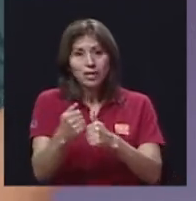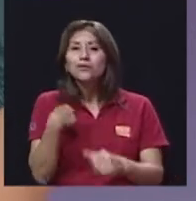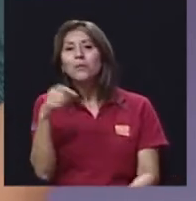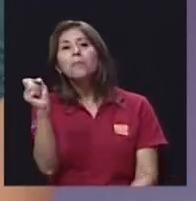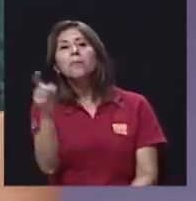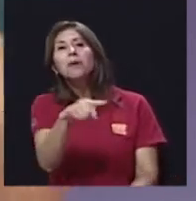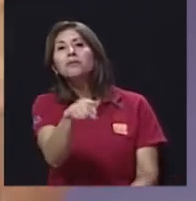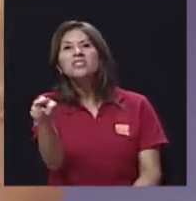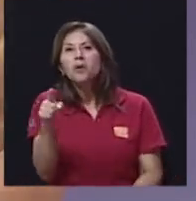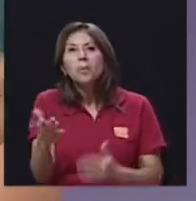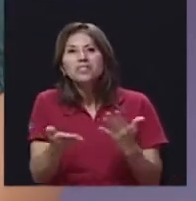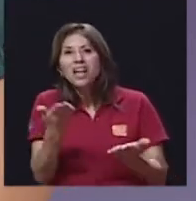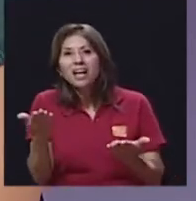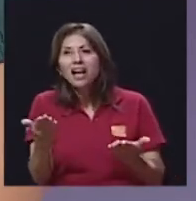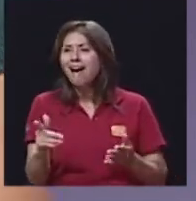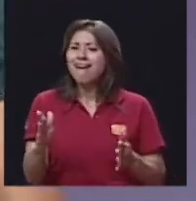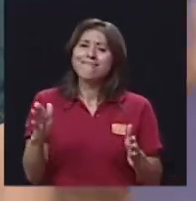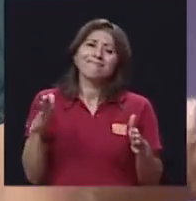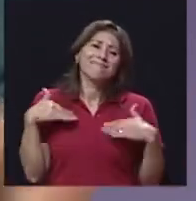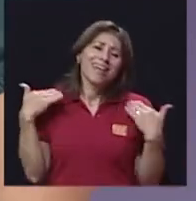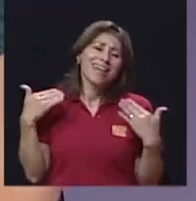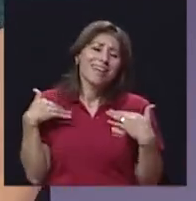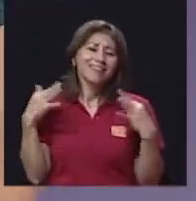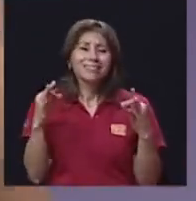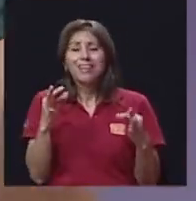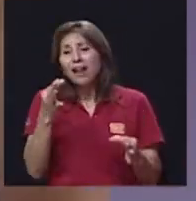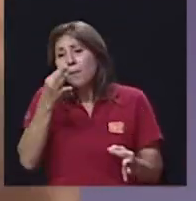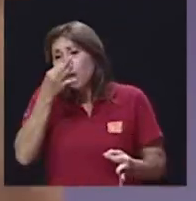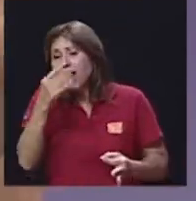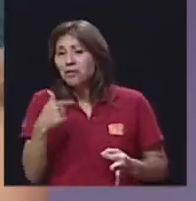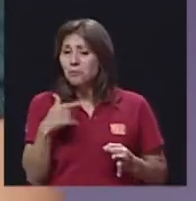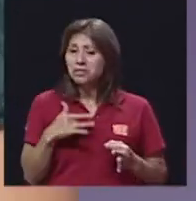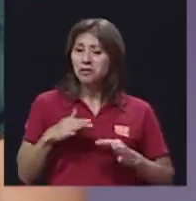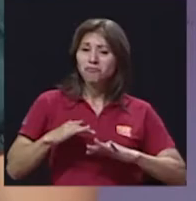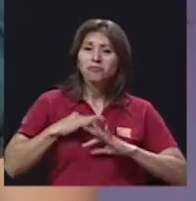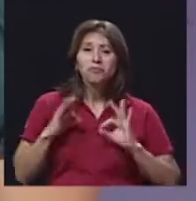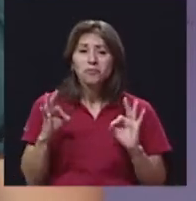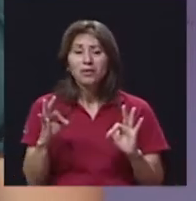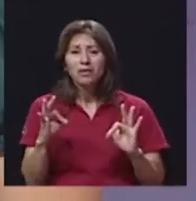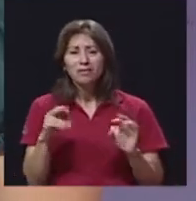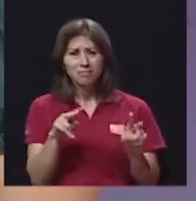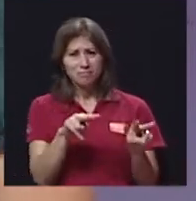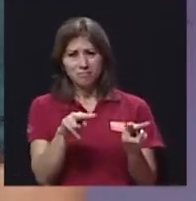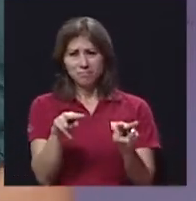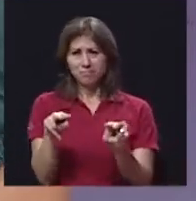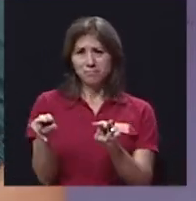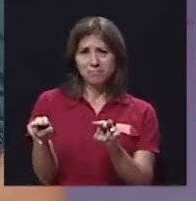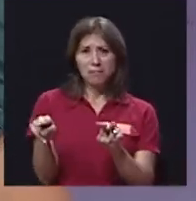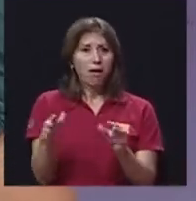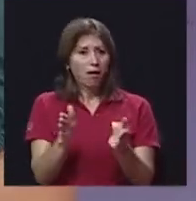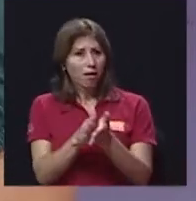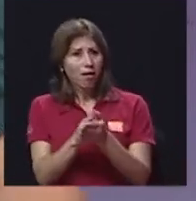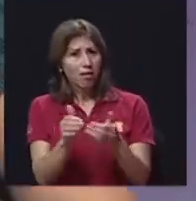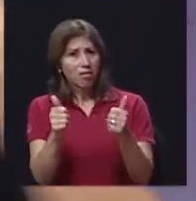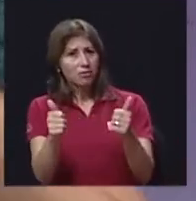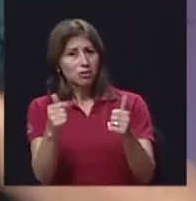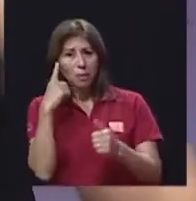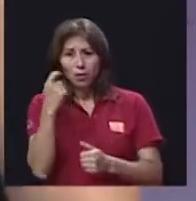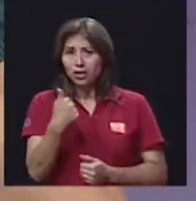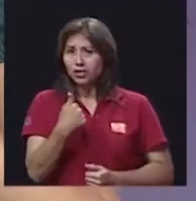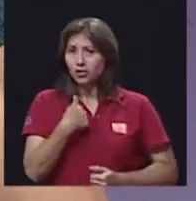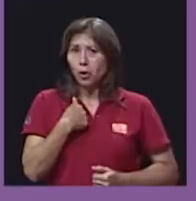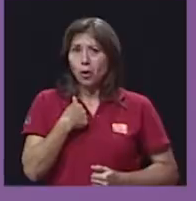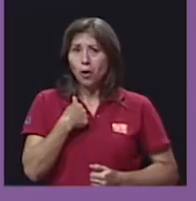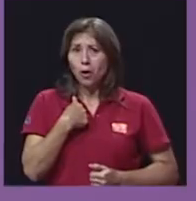entonces rajoy feliz enamorada de esto es divino mujeres que empiezan tres o cuatro horas y le digo hoy pues que dichos as porque yo la